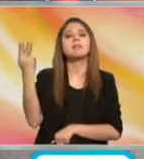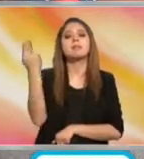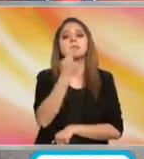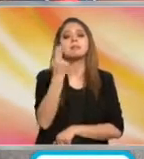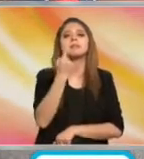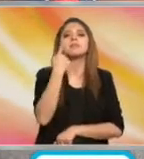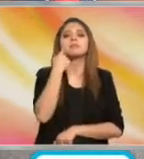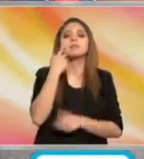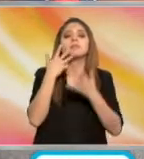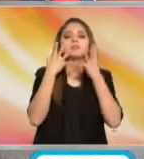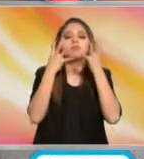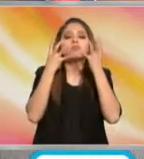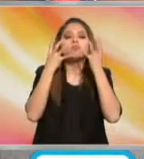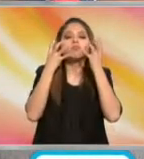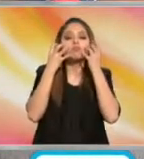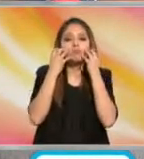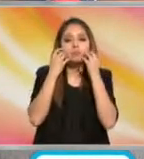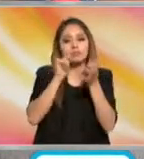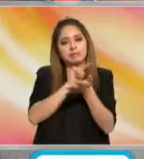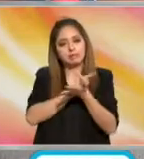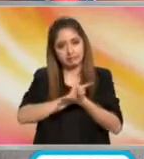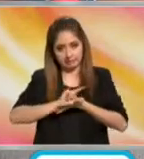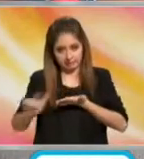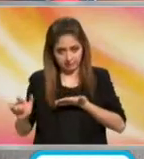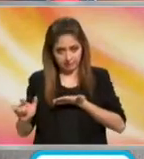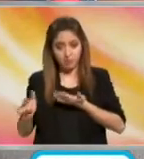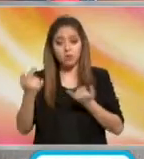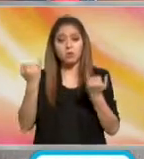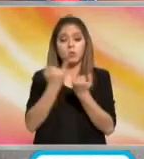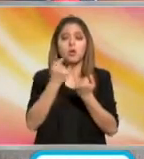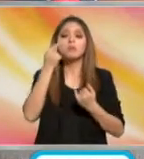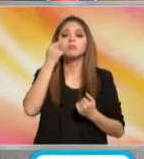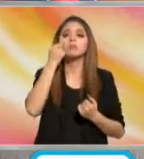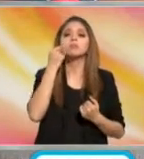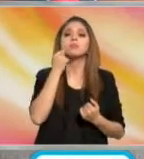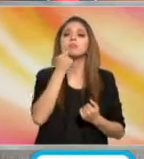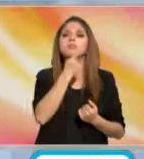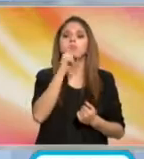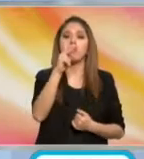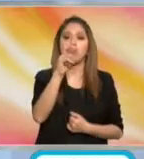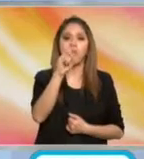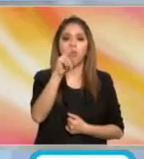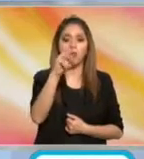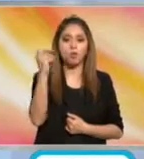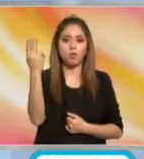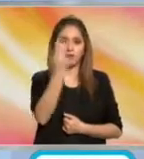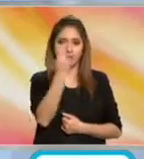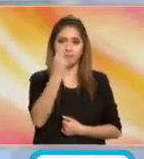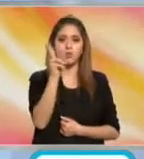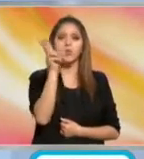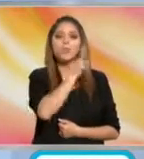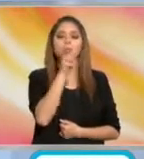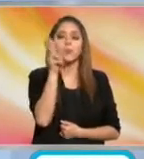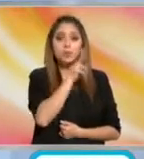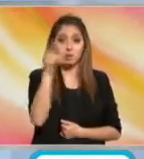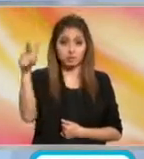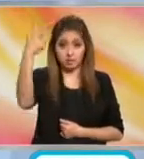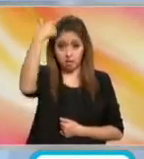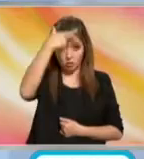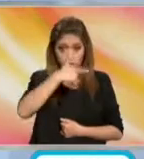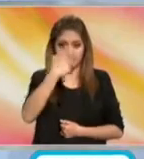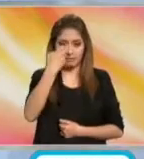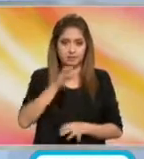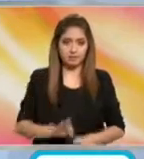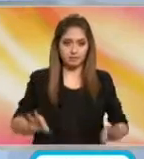un respiro, una limpieza, exactamente, y que nuestros poros estén respirando. En la noche es muy